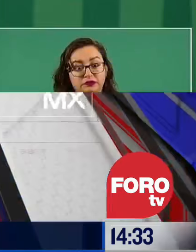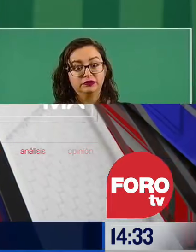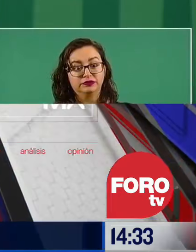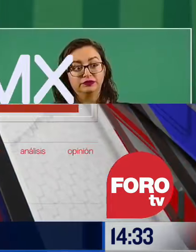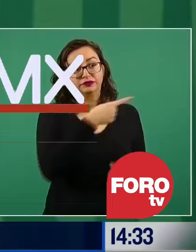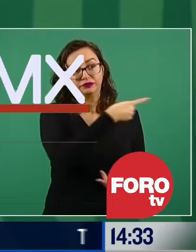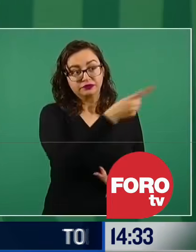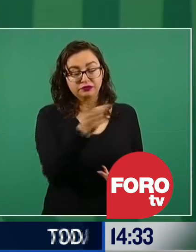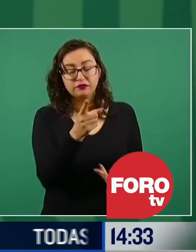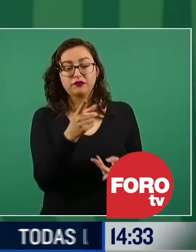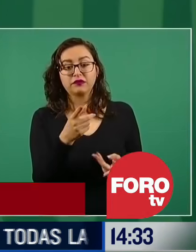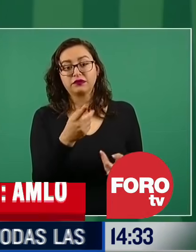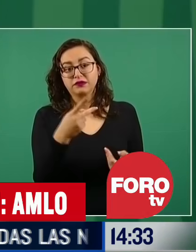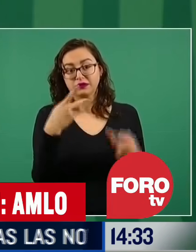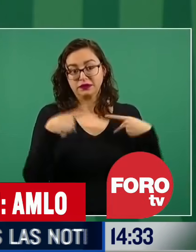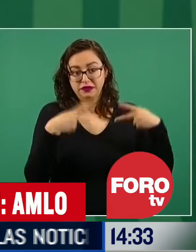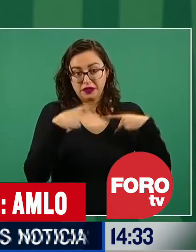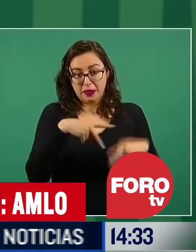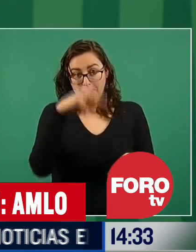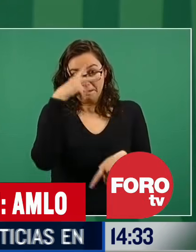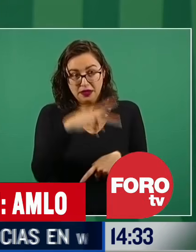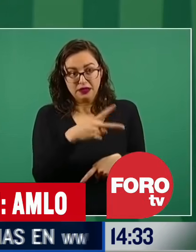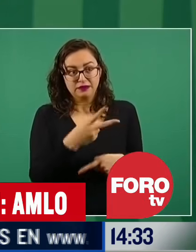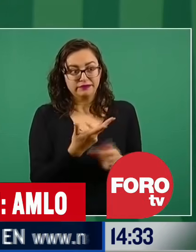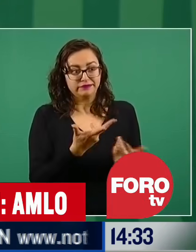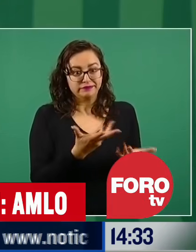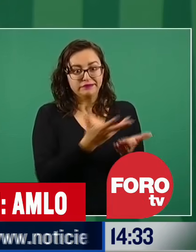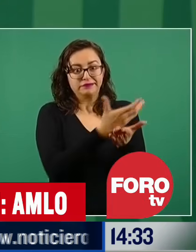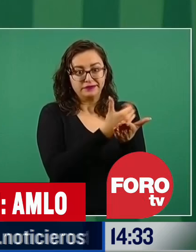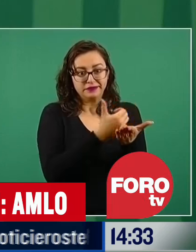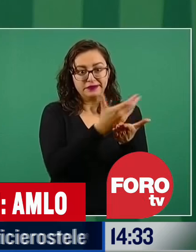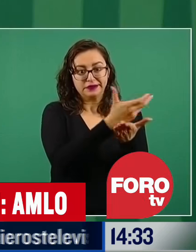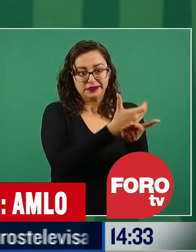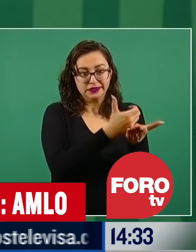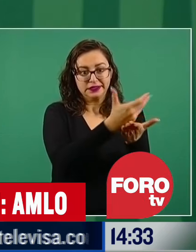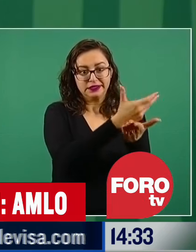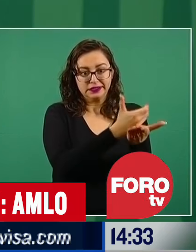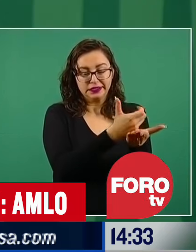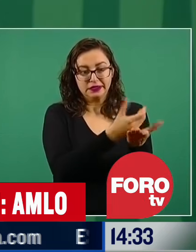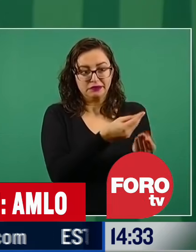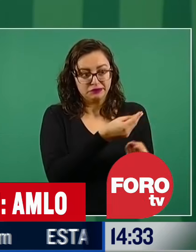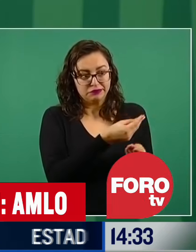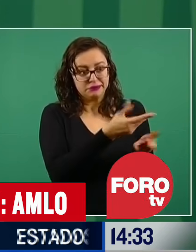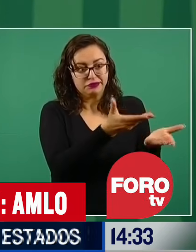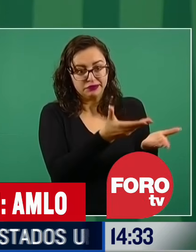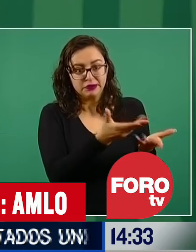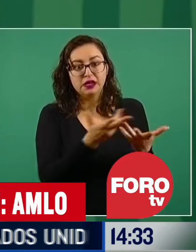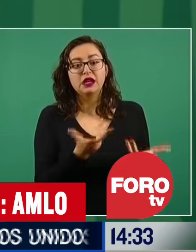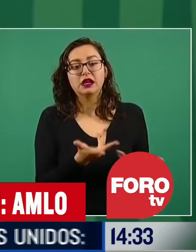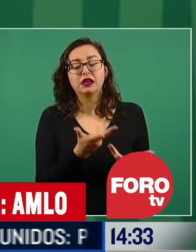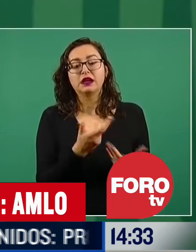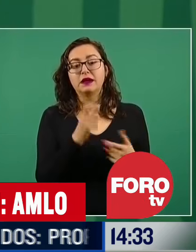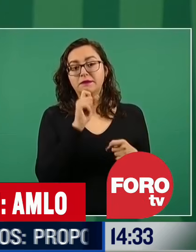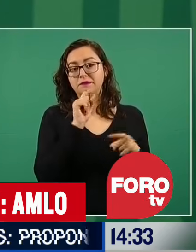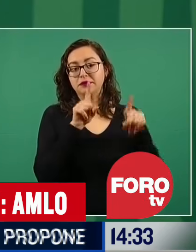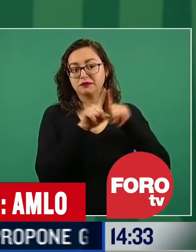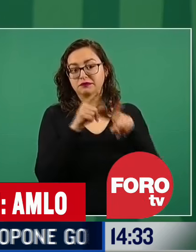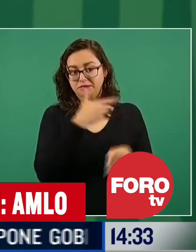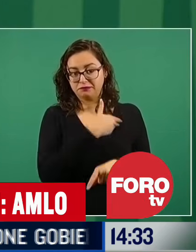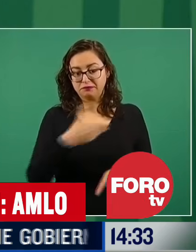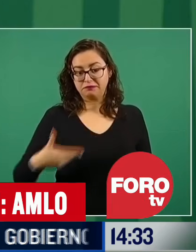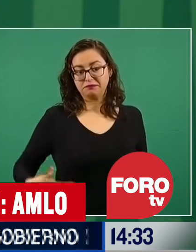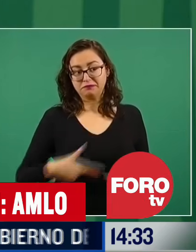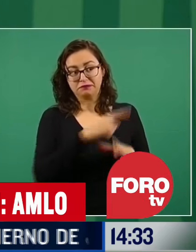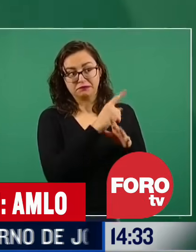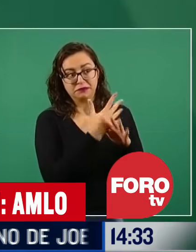se pongan en cuarentena. El presidente Andrés Manuel López Obrador reiteró esta mañana que buena relación con el nuevo presidente de Estados Unidos,